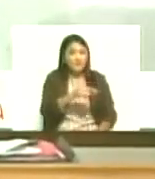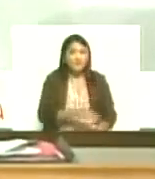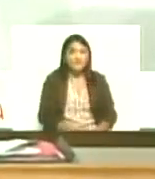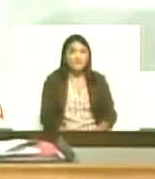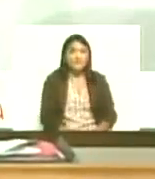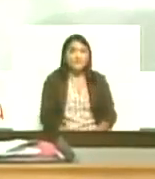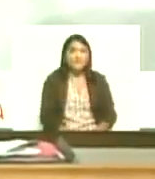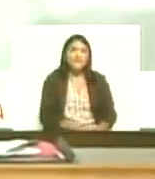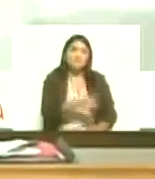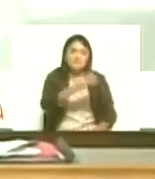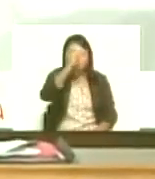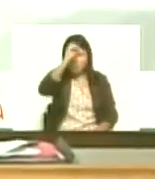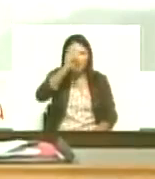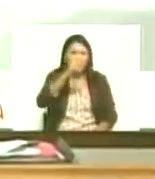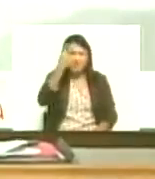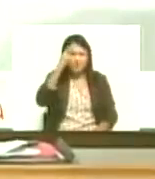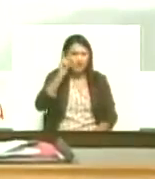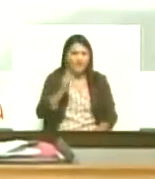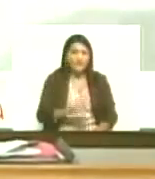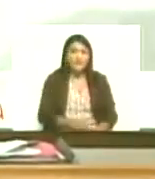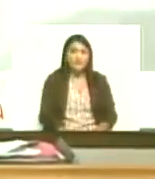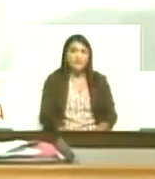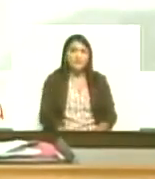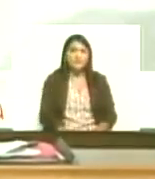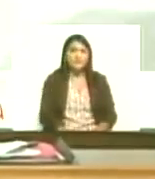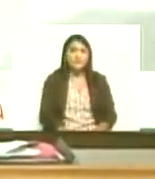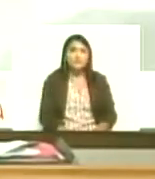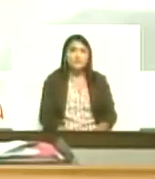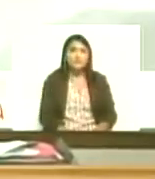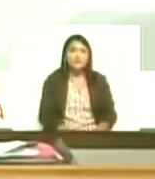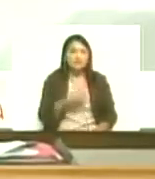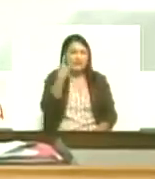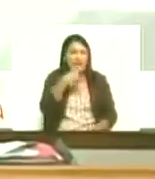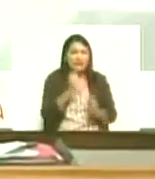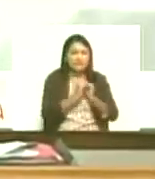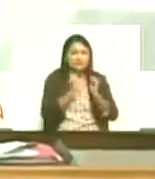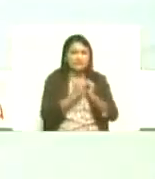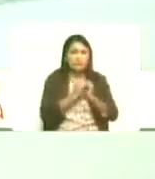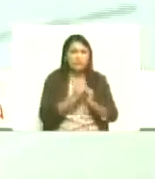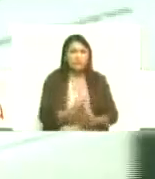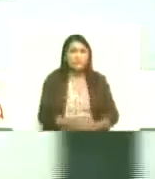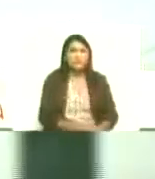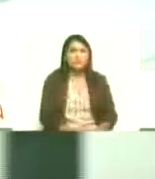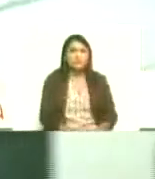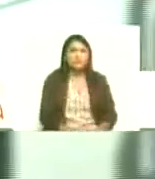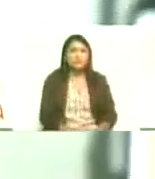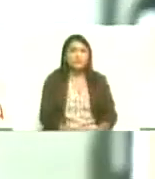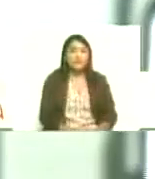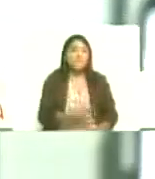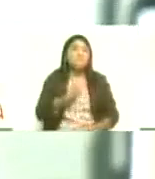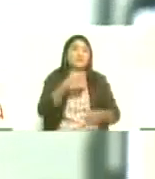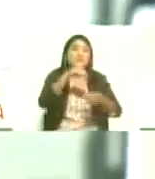con ignorancia, con insolencia, con injerencia,